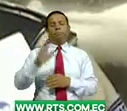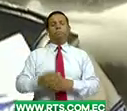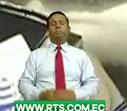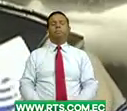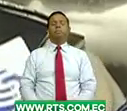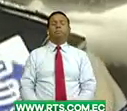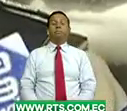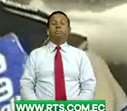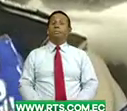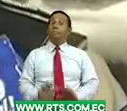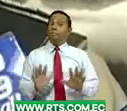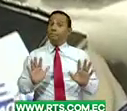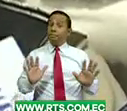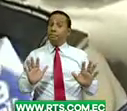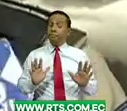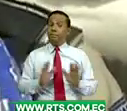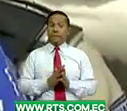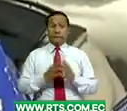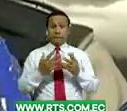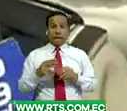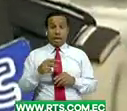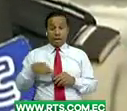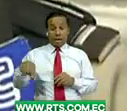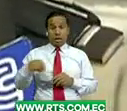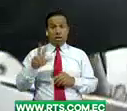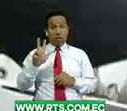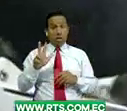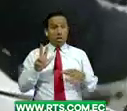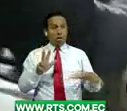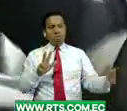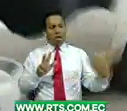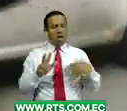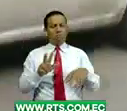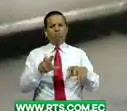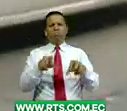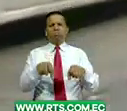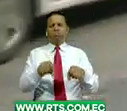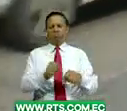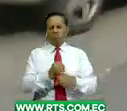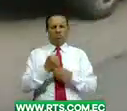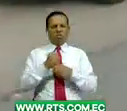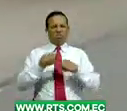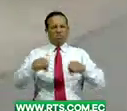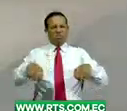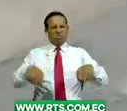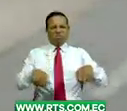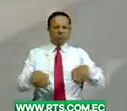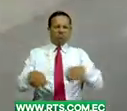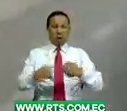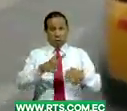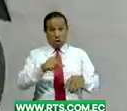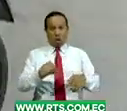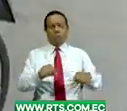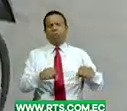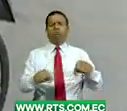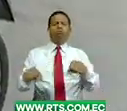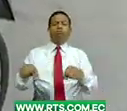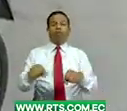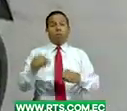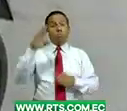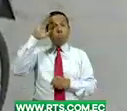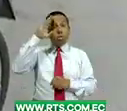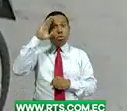Sin embargo, inmediatamente posterior a realizado el hecho delictivo, todas las unidades de circuito se activaron en un operativo para la